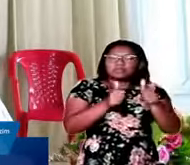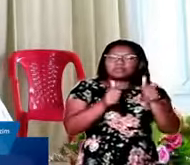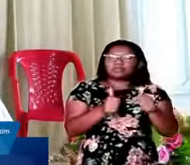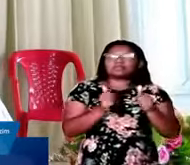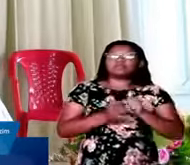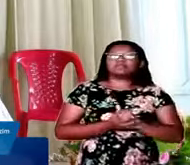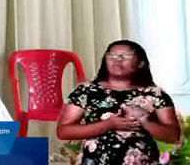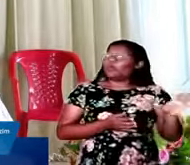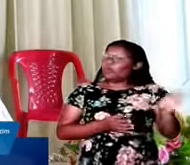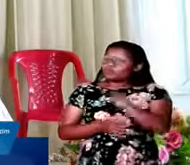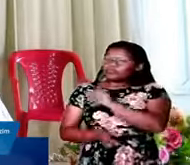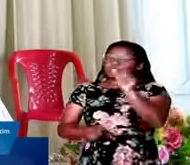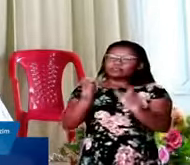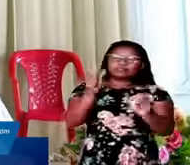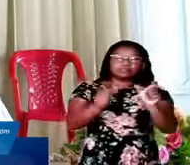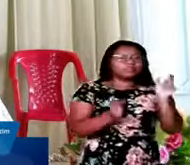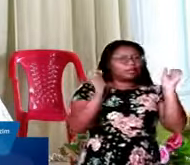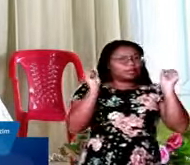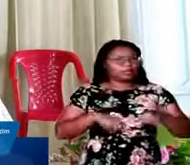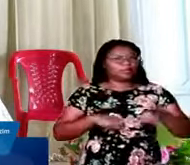Con todos los que pueda.